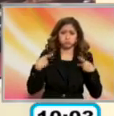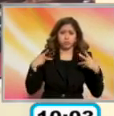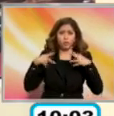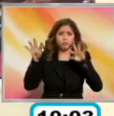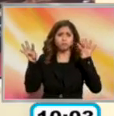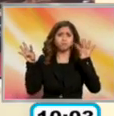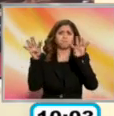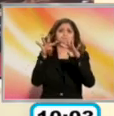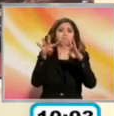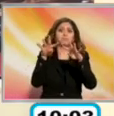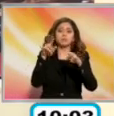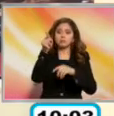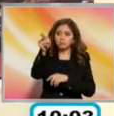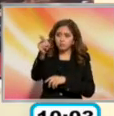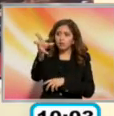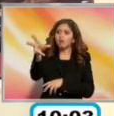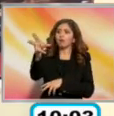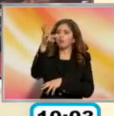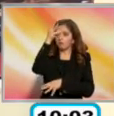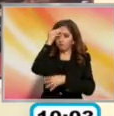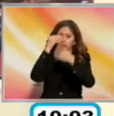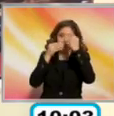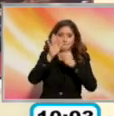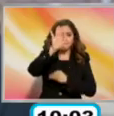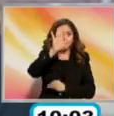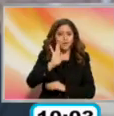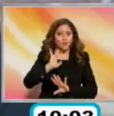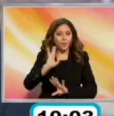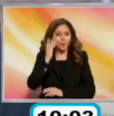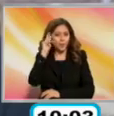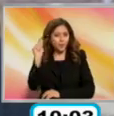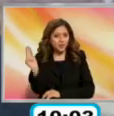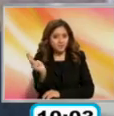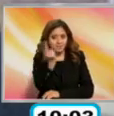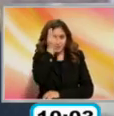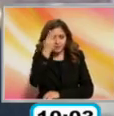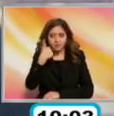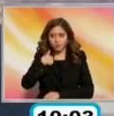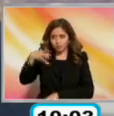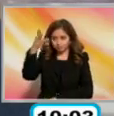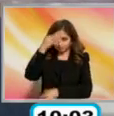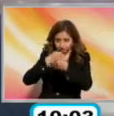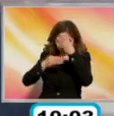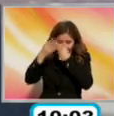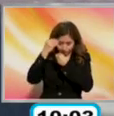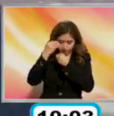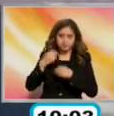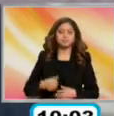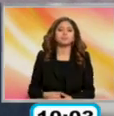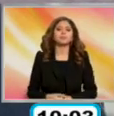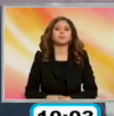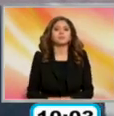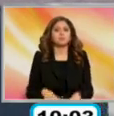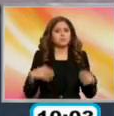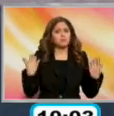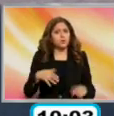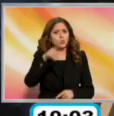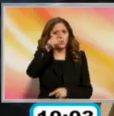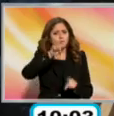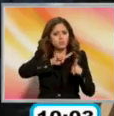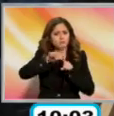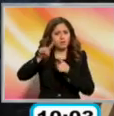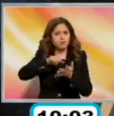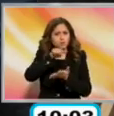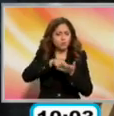una universidad para mí aprender de todos ellos. Nómada músico. De Bogotá, te vienes a México,